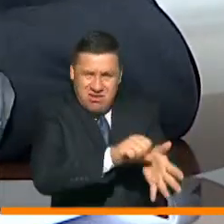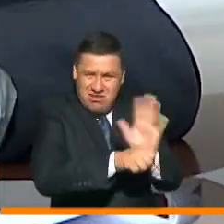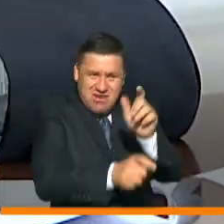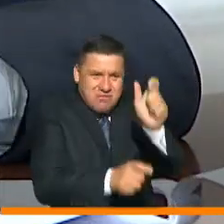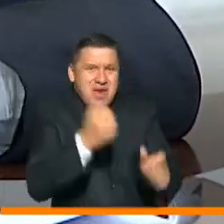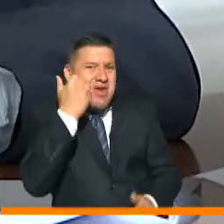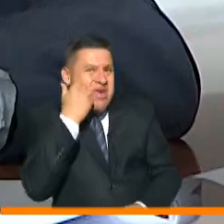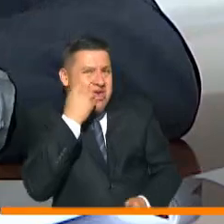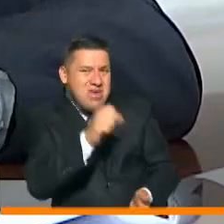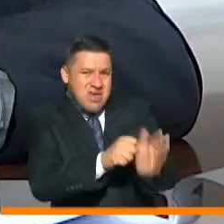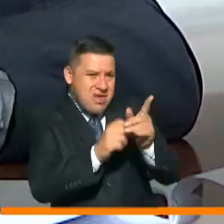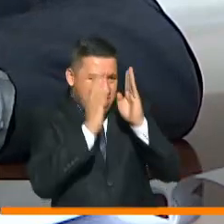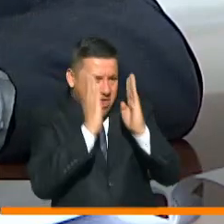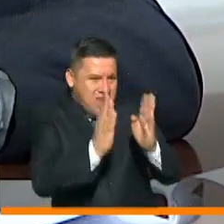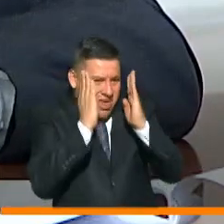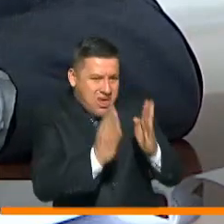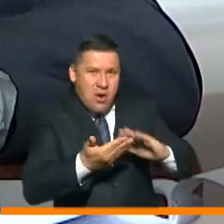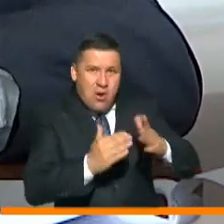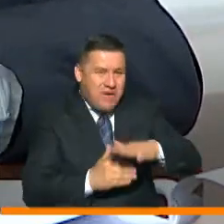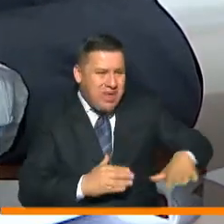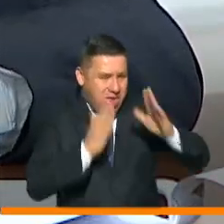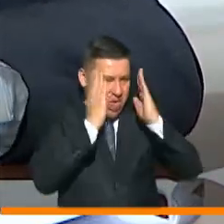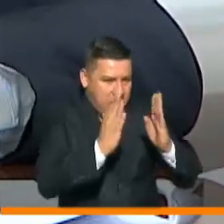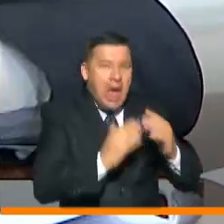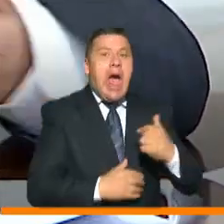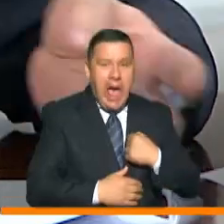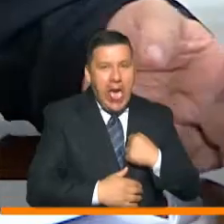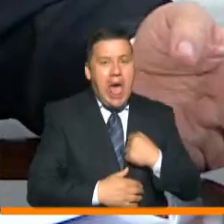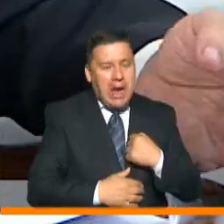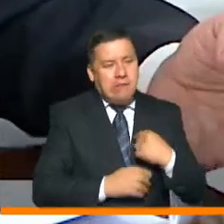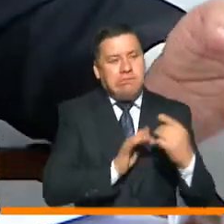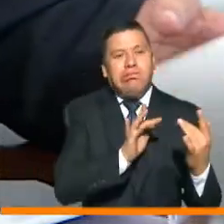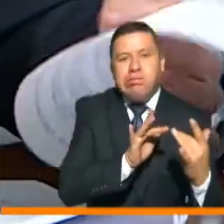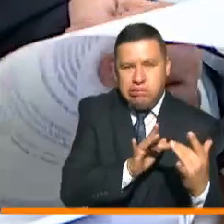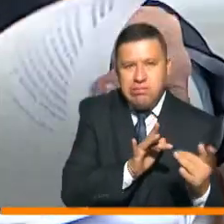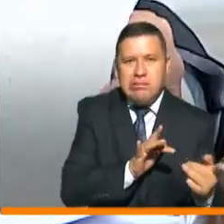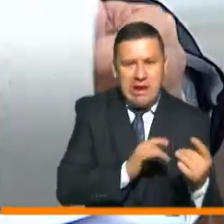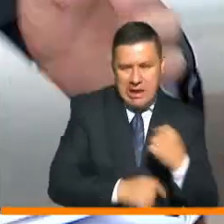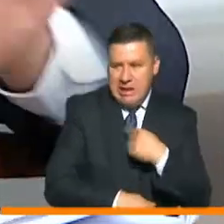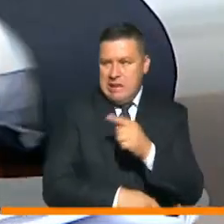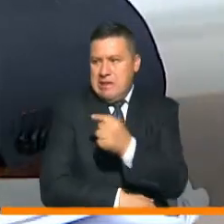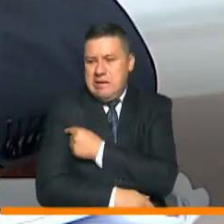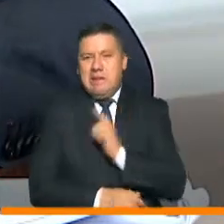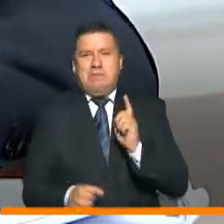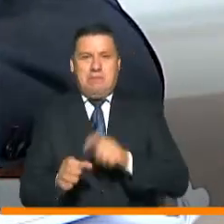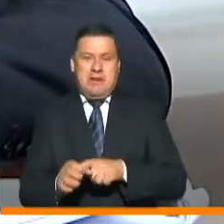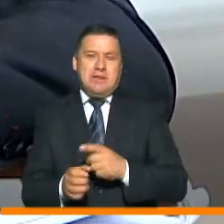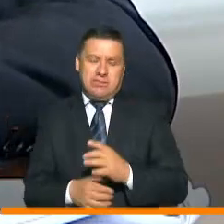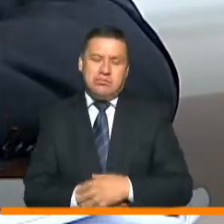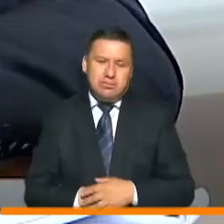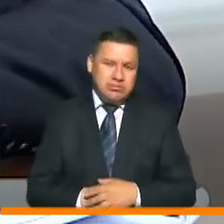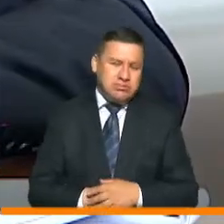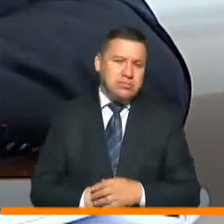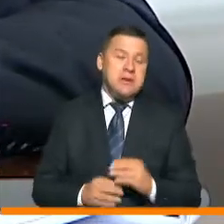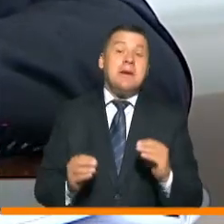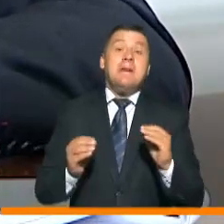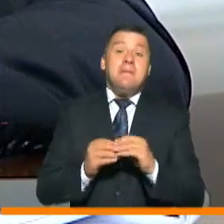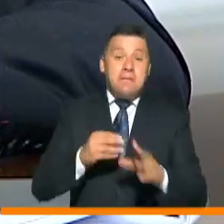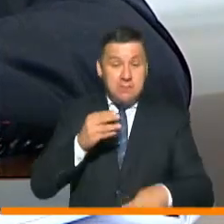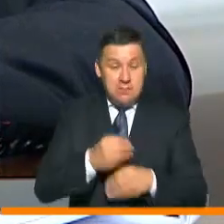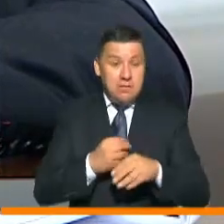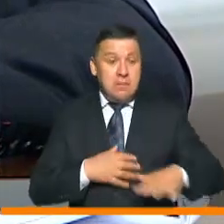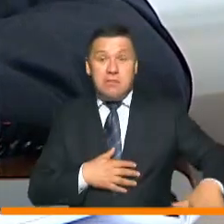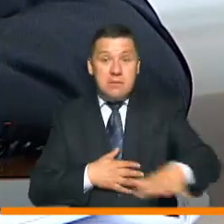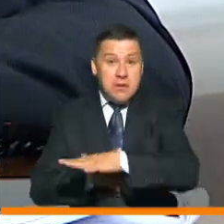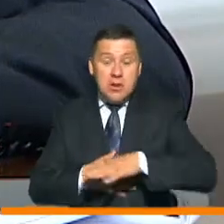con pacientes, con personas en la comunidad, los que tienen esta y que tienen las condiciones anteriormente anotadas. Igualmente, entre los